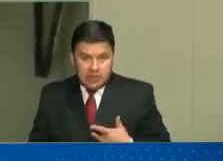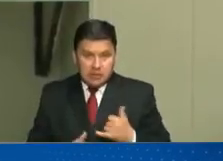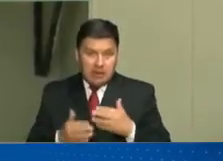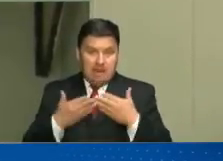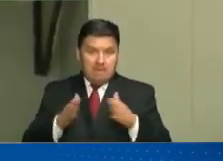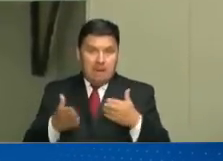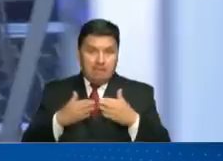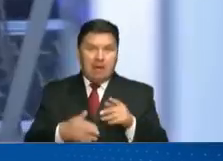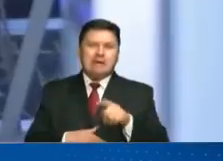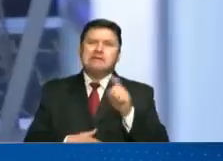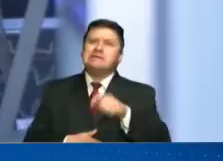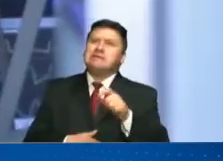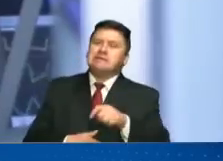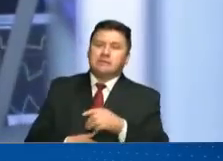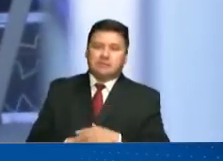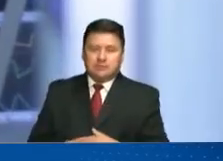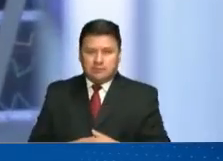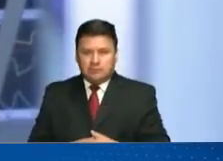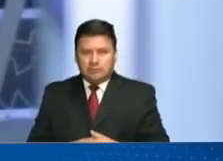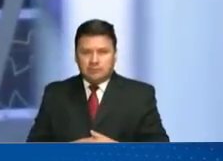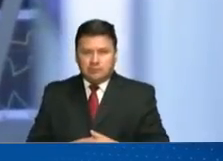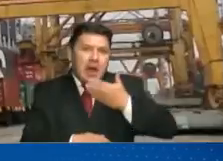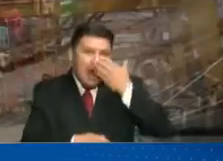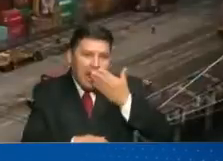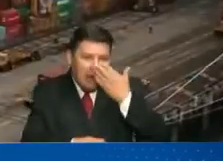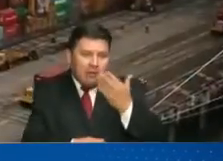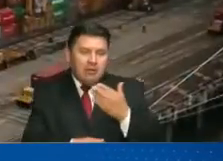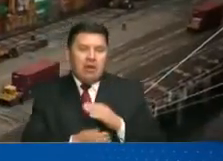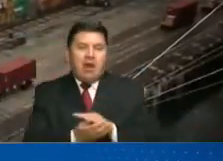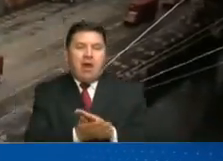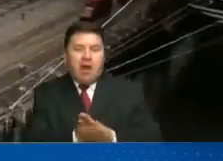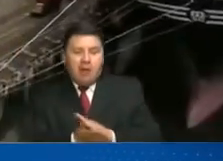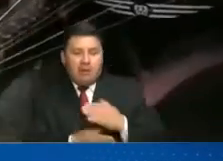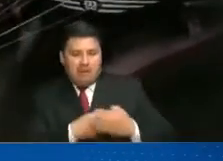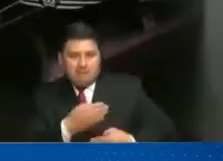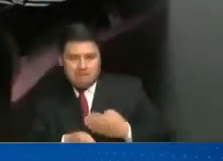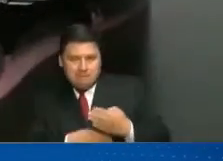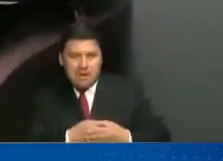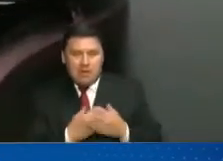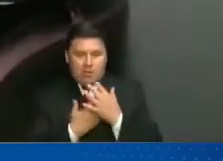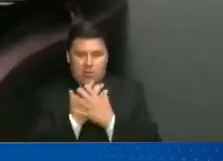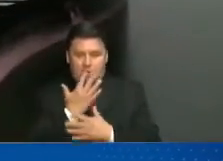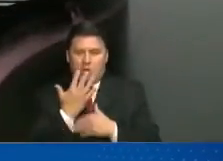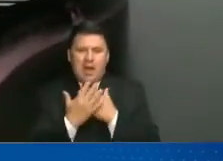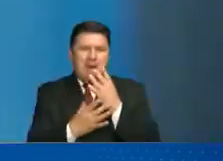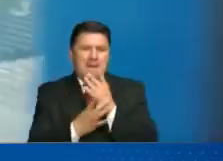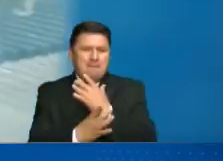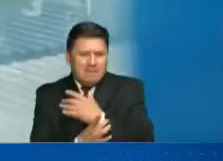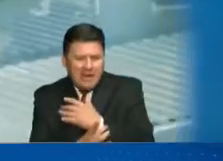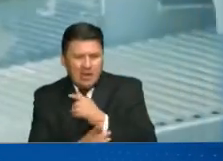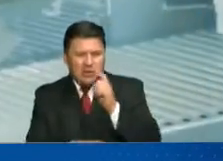las autoridades, en lo sucesivo, los resultados finales del combate de la pandemia dependerán fundamentalmente de la